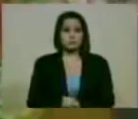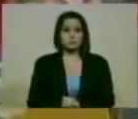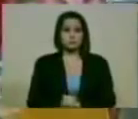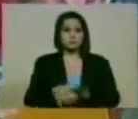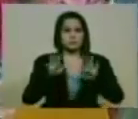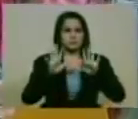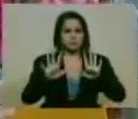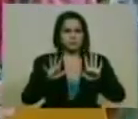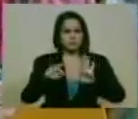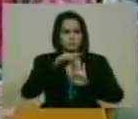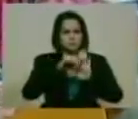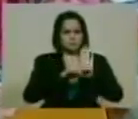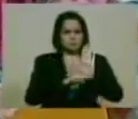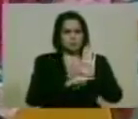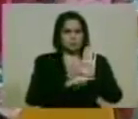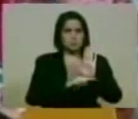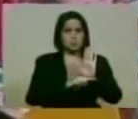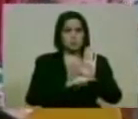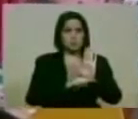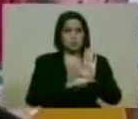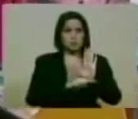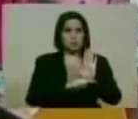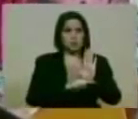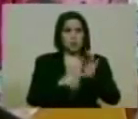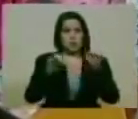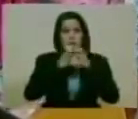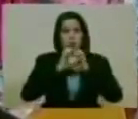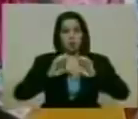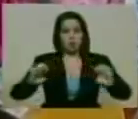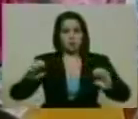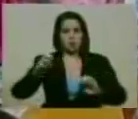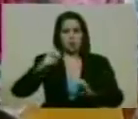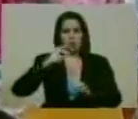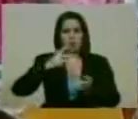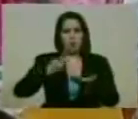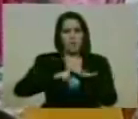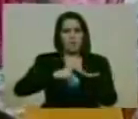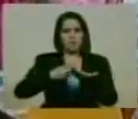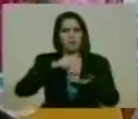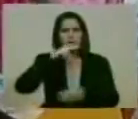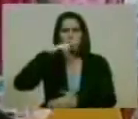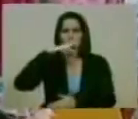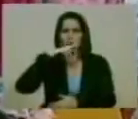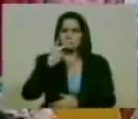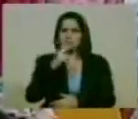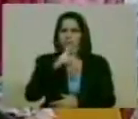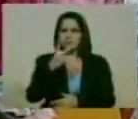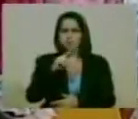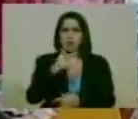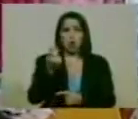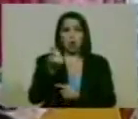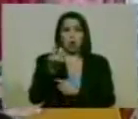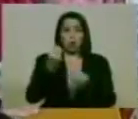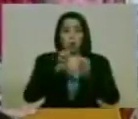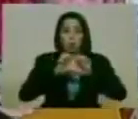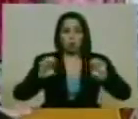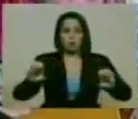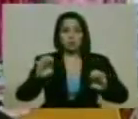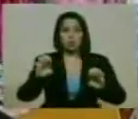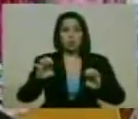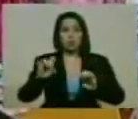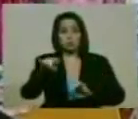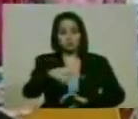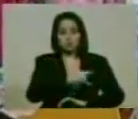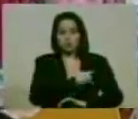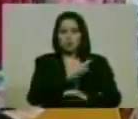Décimo, elevar la educación intercultural bilingüe en todos los niveles y modalidades del sistema nacional educativo con el fin